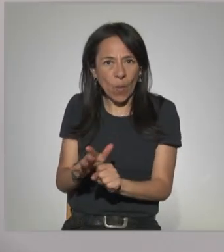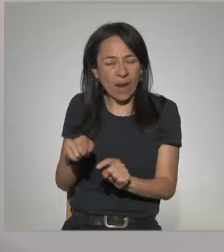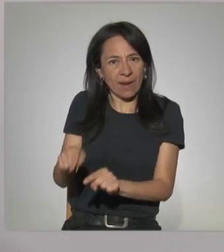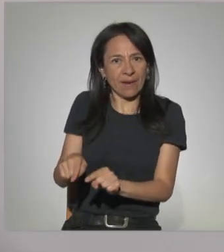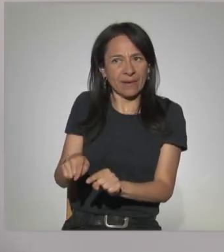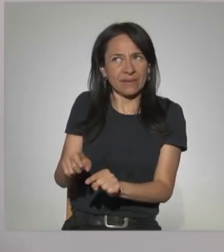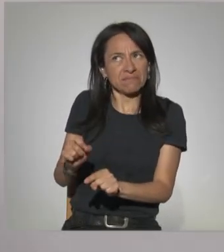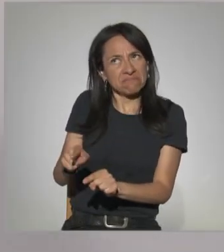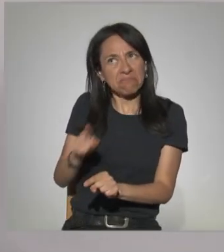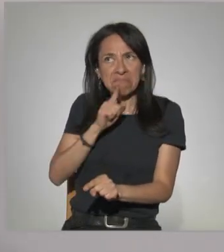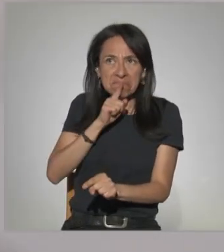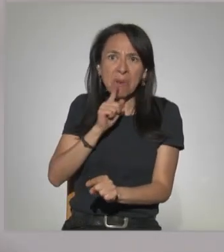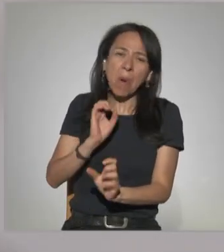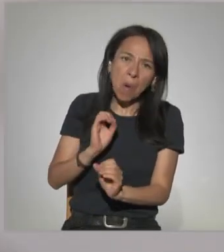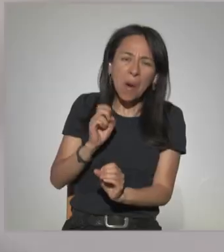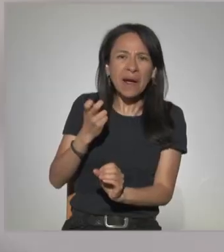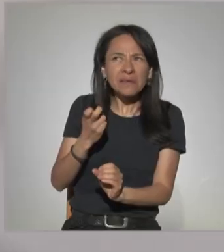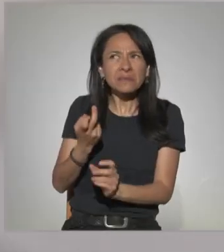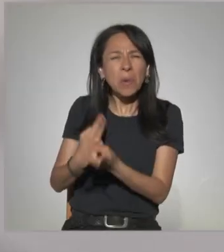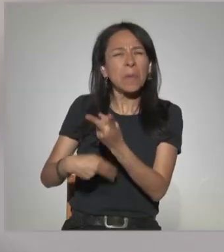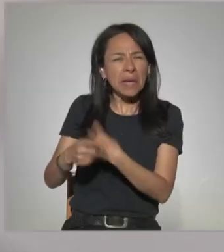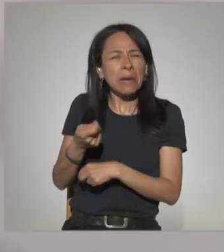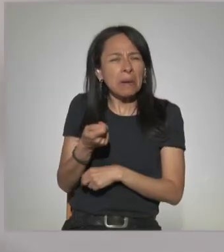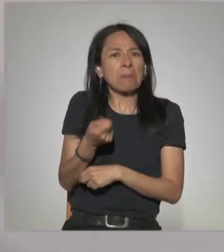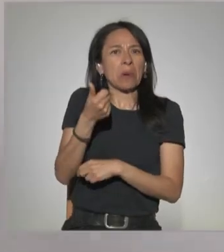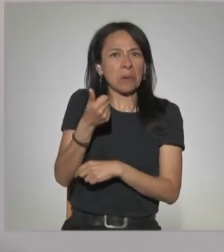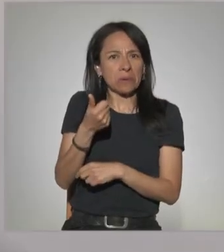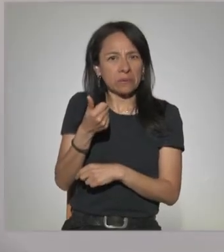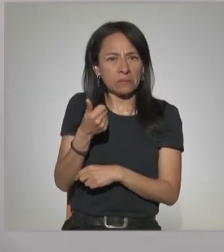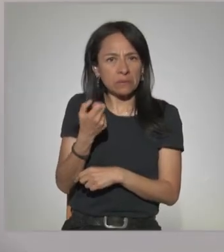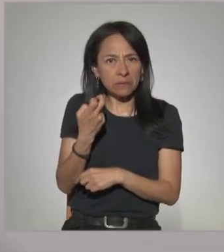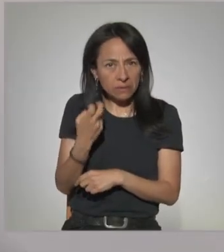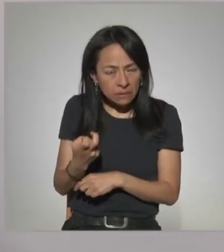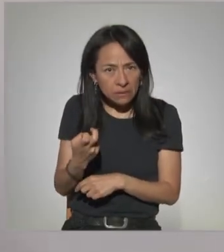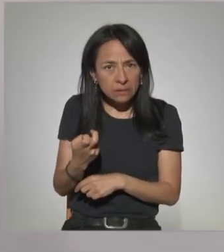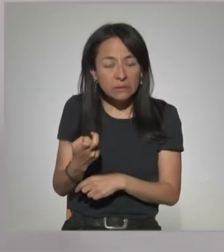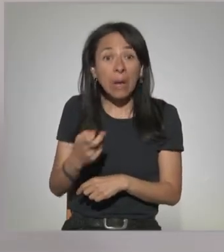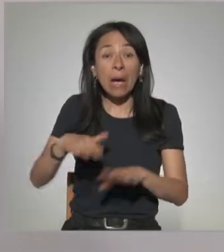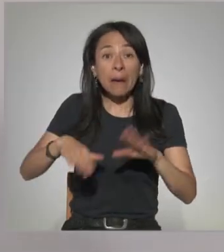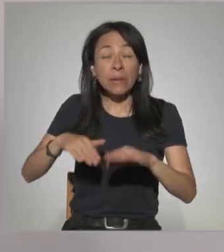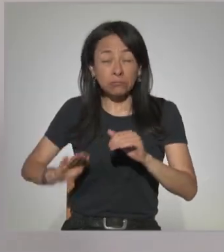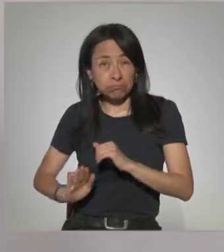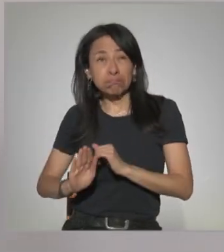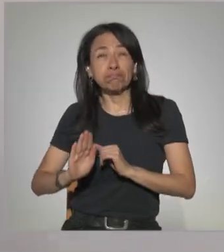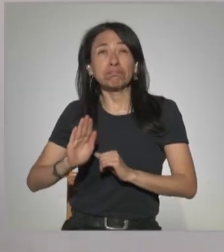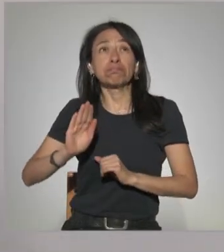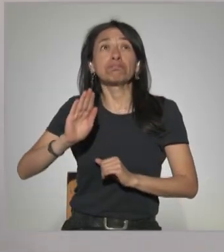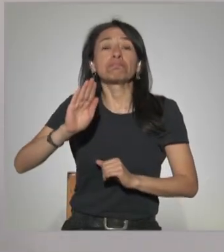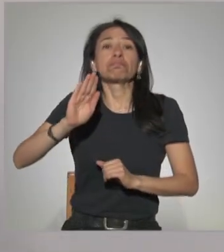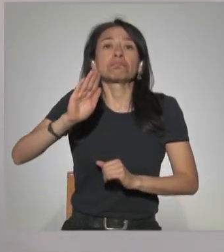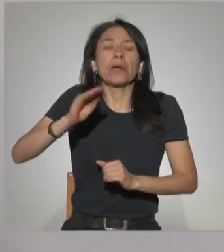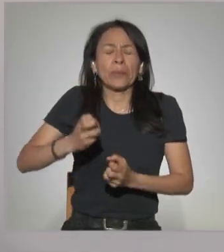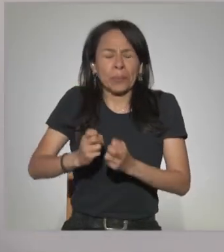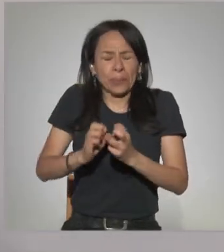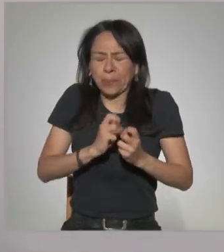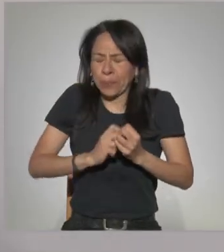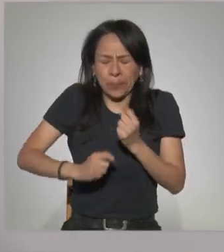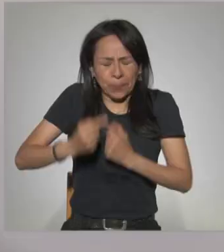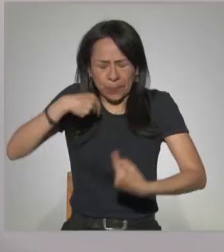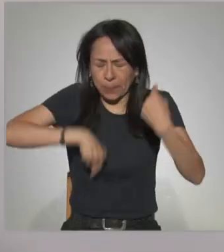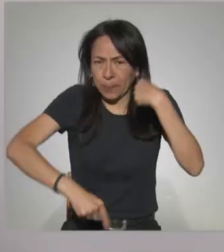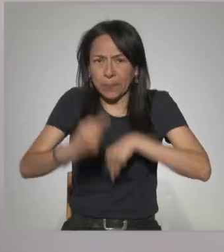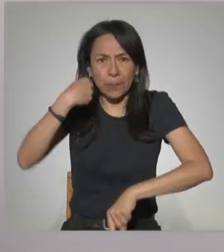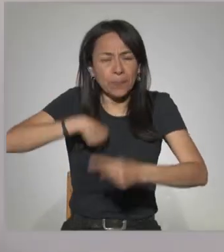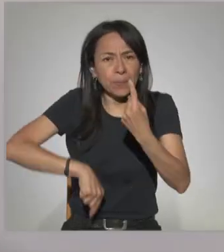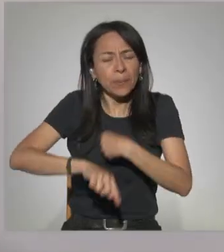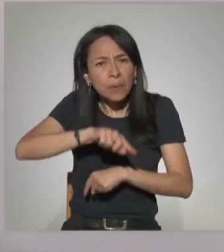nosotros y es un pico de cortisol que baja y enseñas al cuerpo a